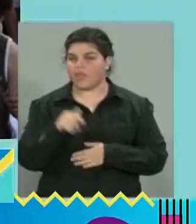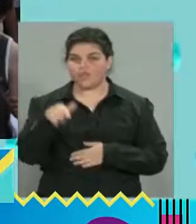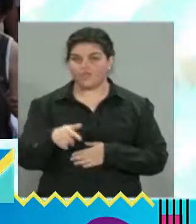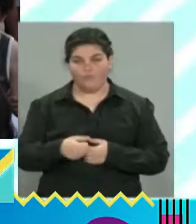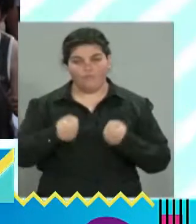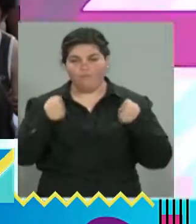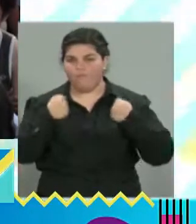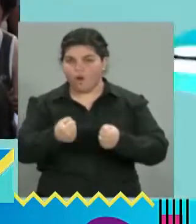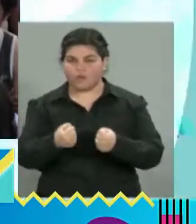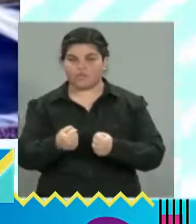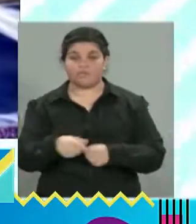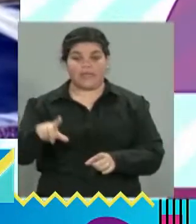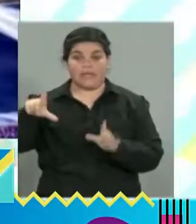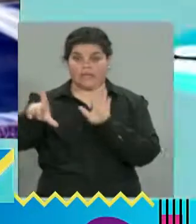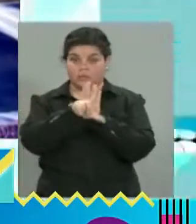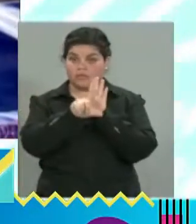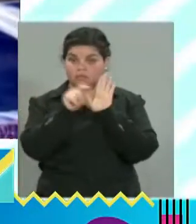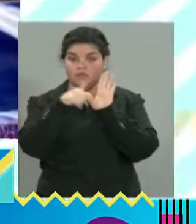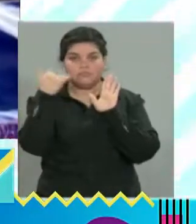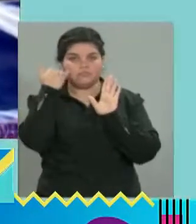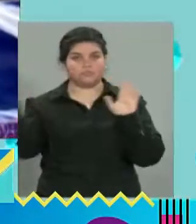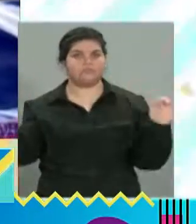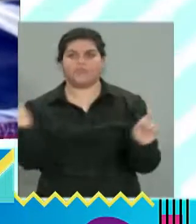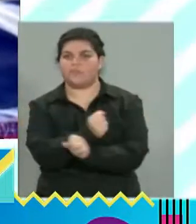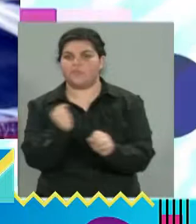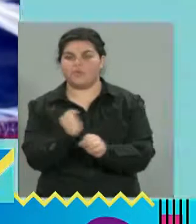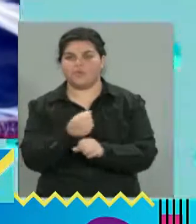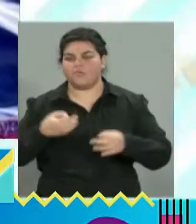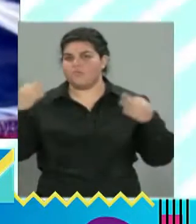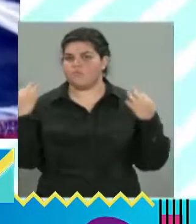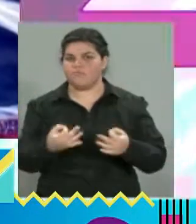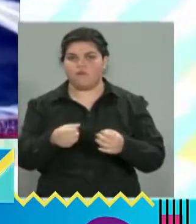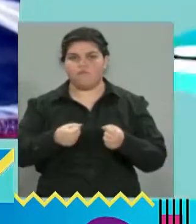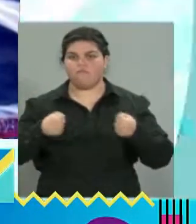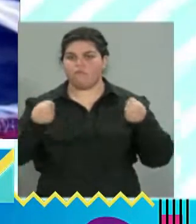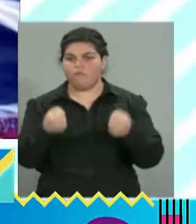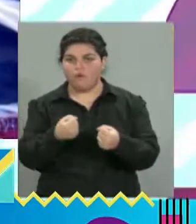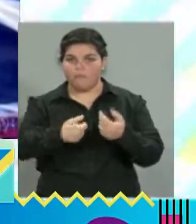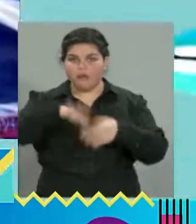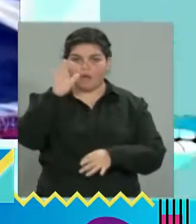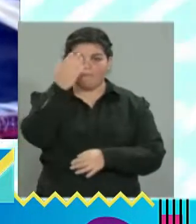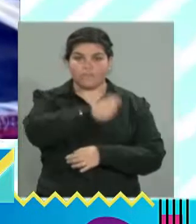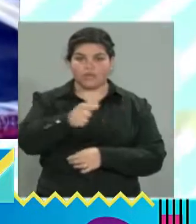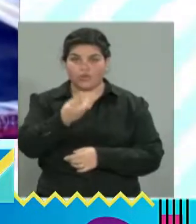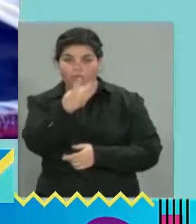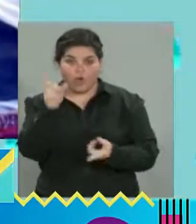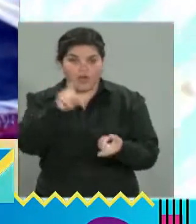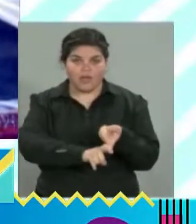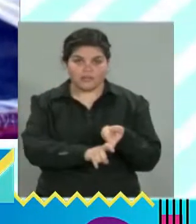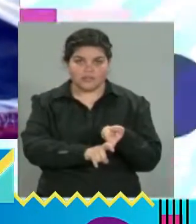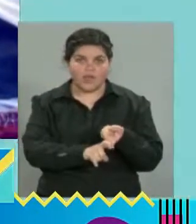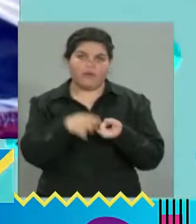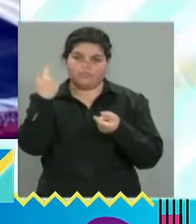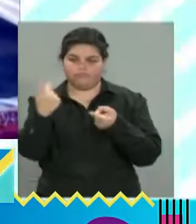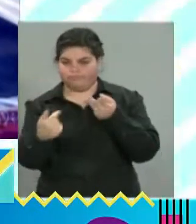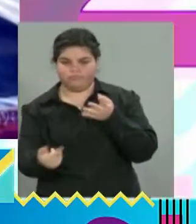fuerte. Que se apruebe la ley fue una ley mucho más fuerte que lo que significaba que dos personas se puedan casar con todo lo que eso significa, sino que